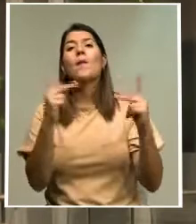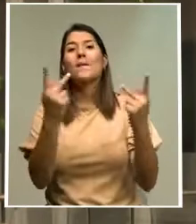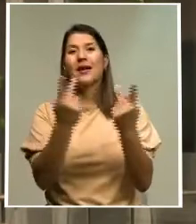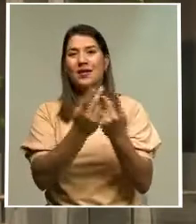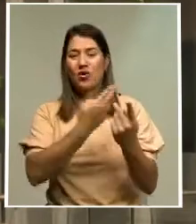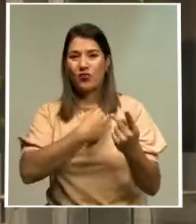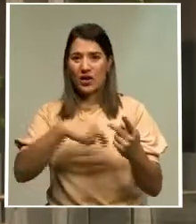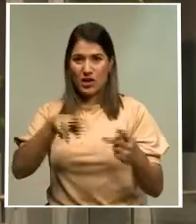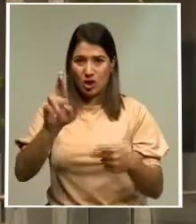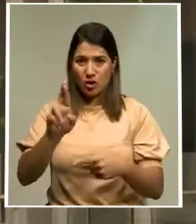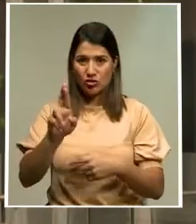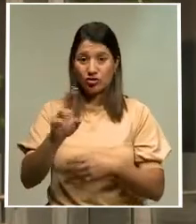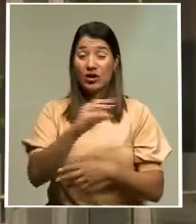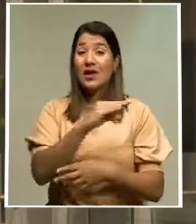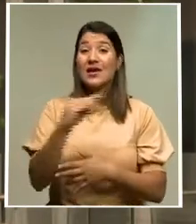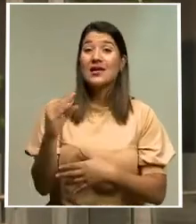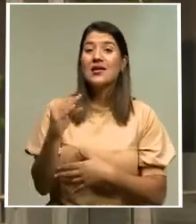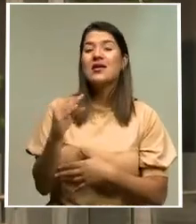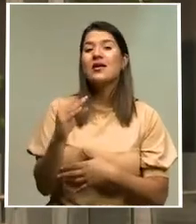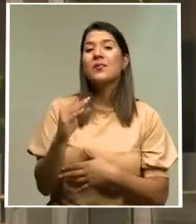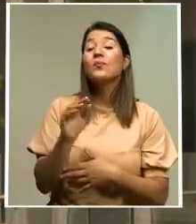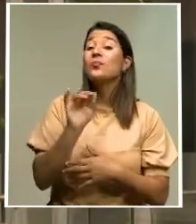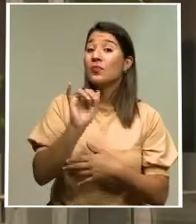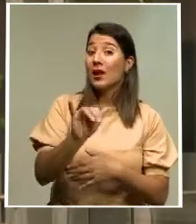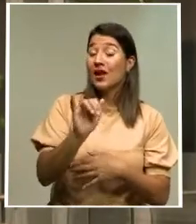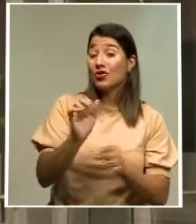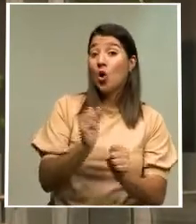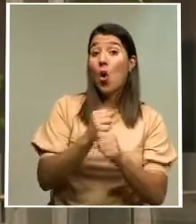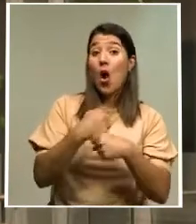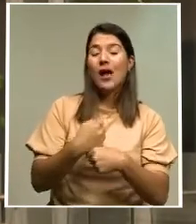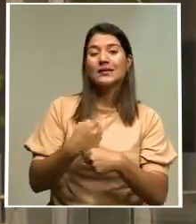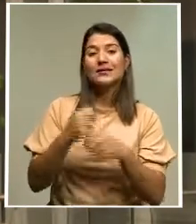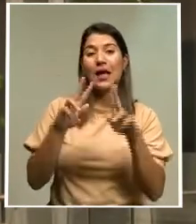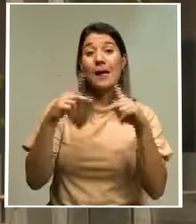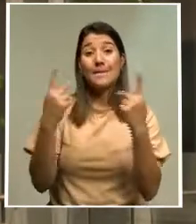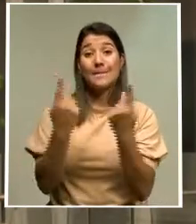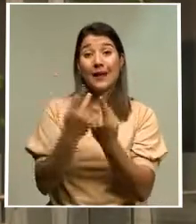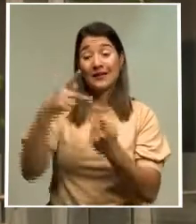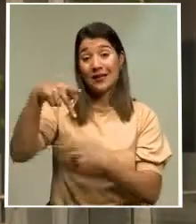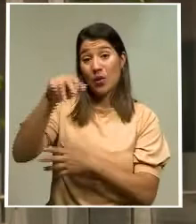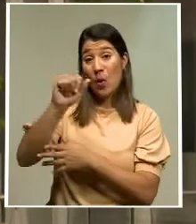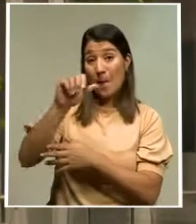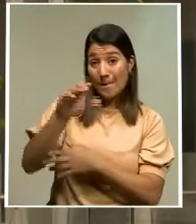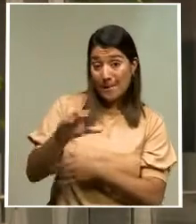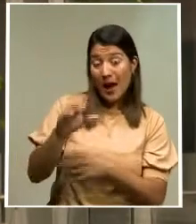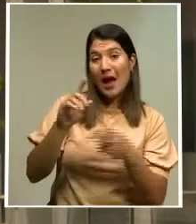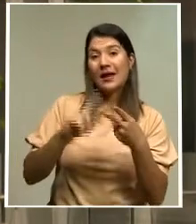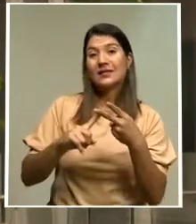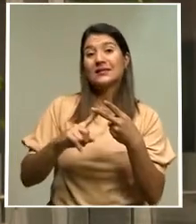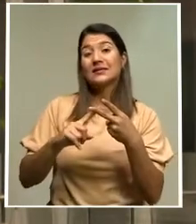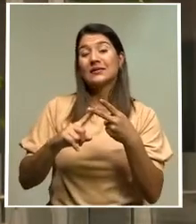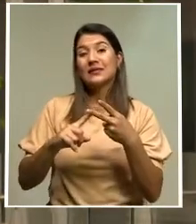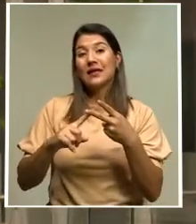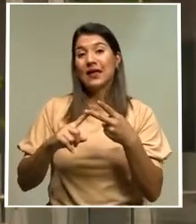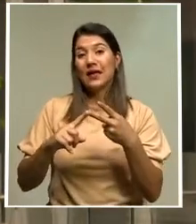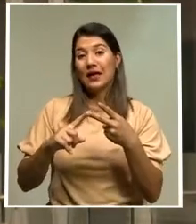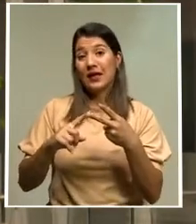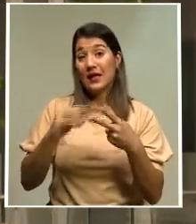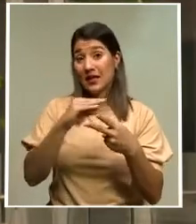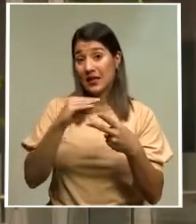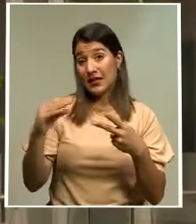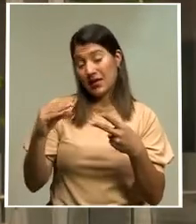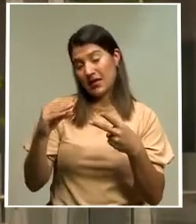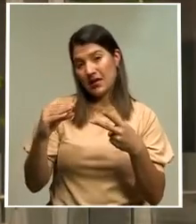religiosos, y esto hace que el Partido de Acción Ciudadana, la fracción legislativa, tenga propiamente que